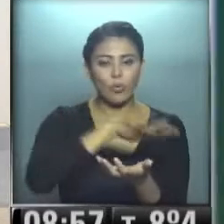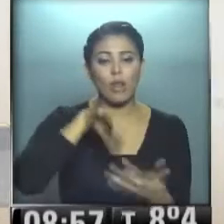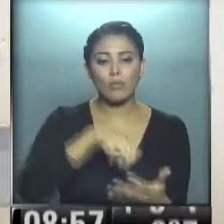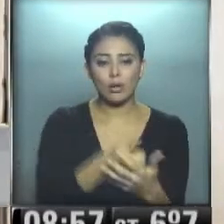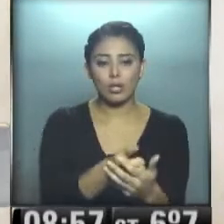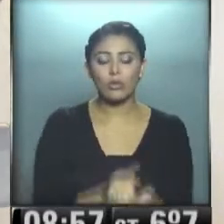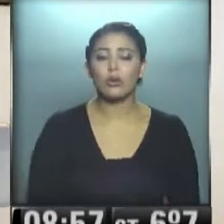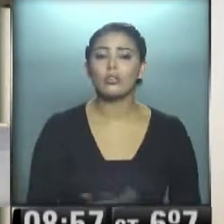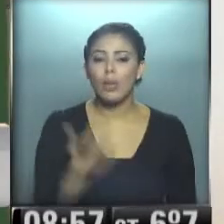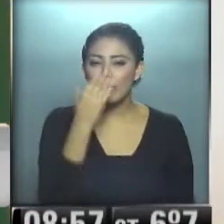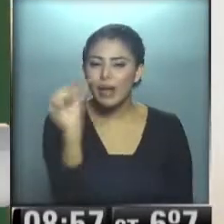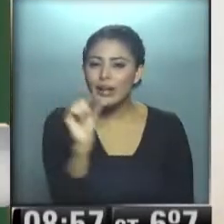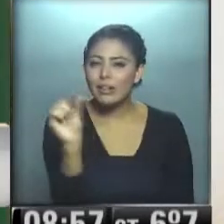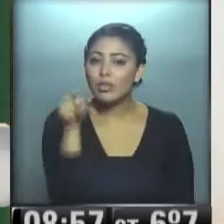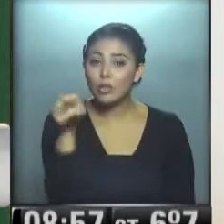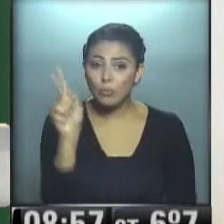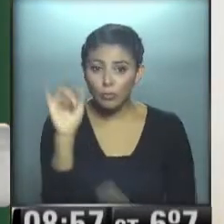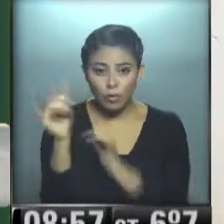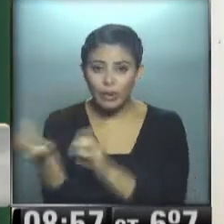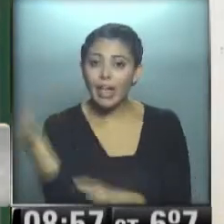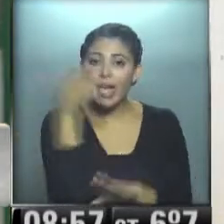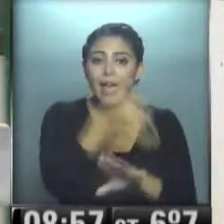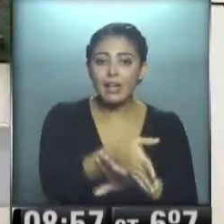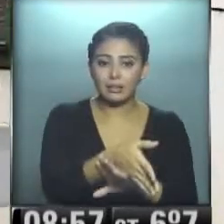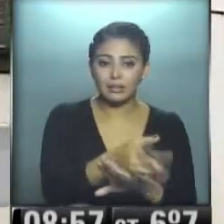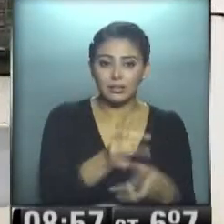espera entonces que en minutos ingrese a este